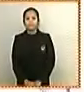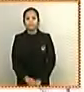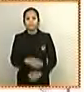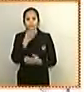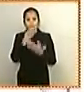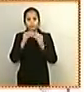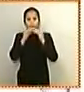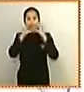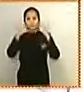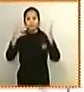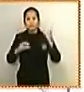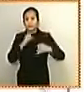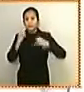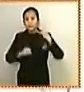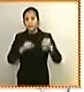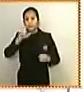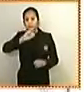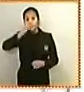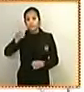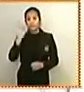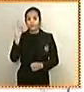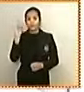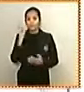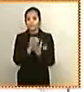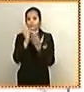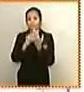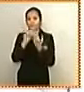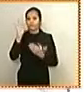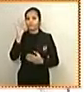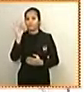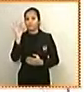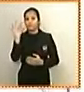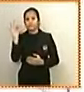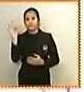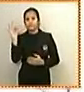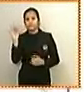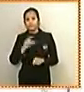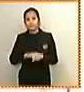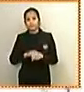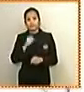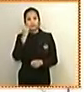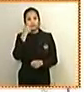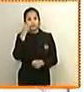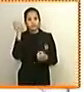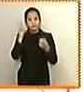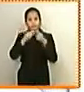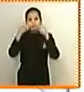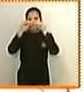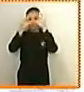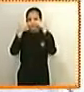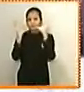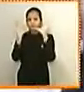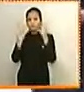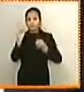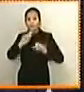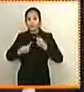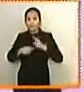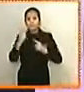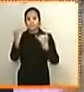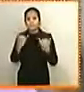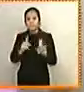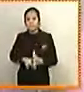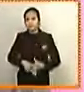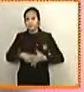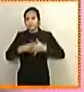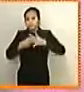Buenos días, jugadores. Hoy es jueves 17 de octubre del 2019. Ya son las 15 en punto de la mañana. Amigos, damos inicio a